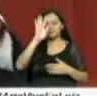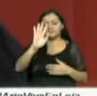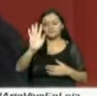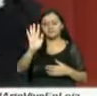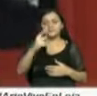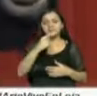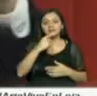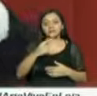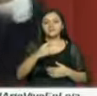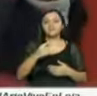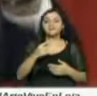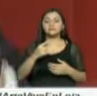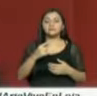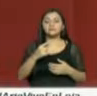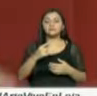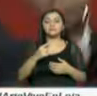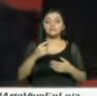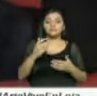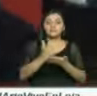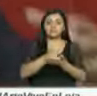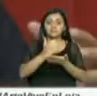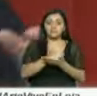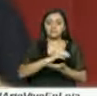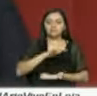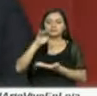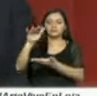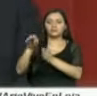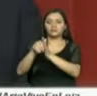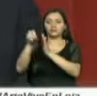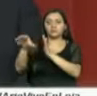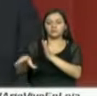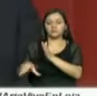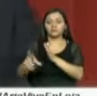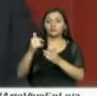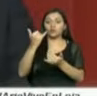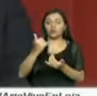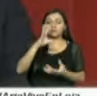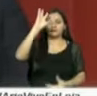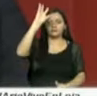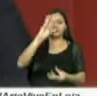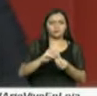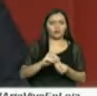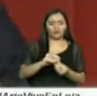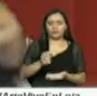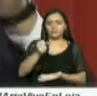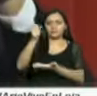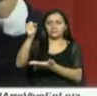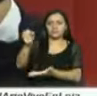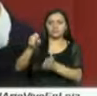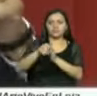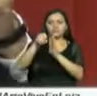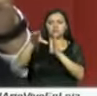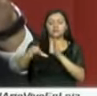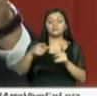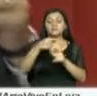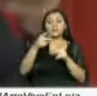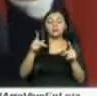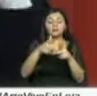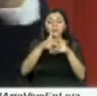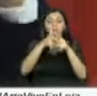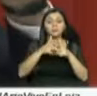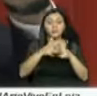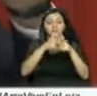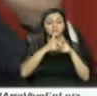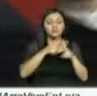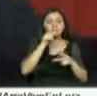rendimiento del fondo se utilizaba para donaciones. Ahora todo el fondo sirve para donaciones y los créditos,